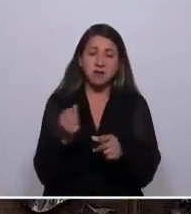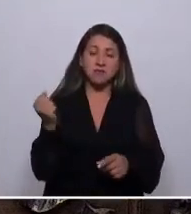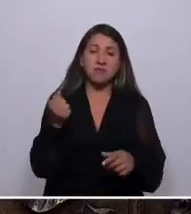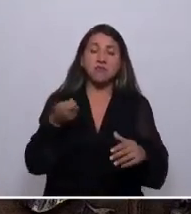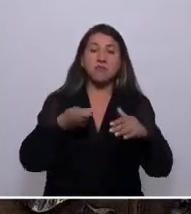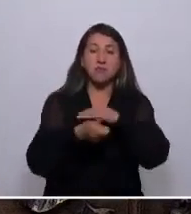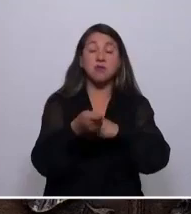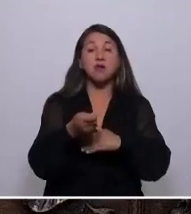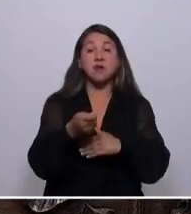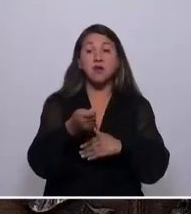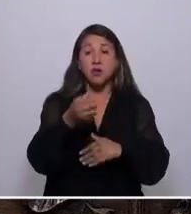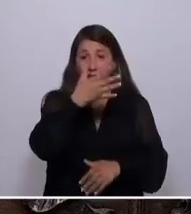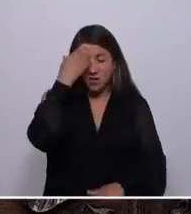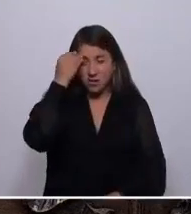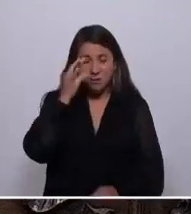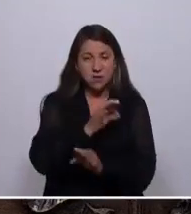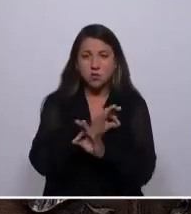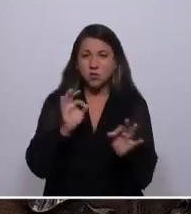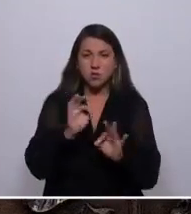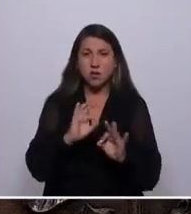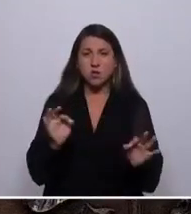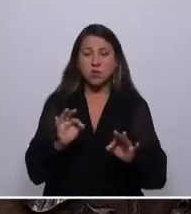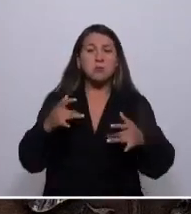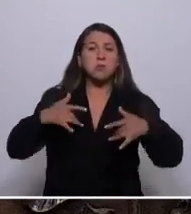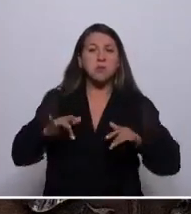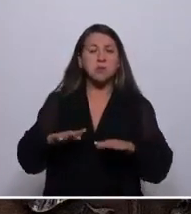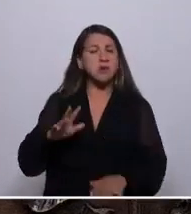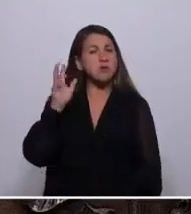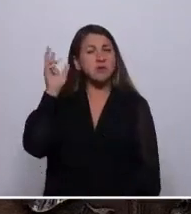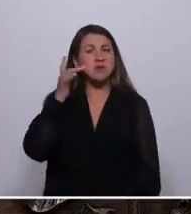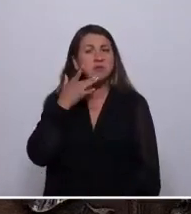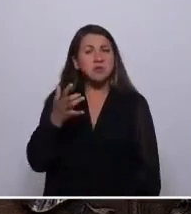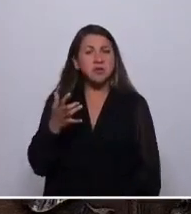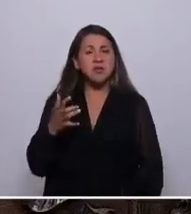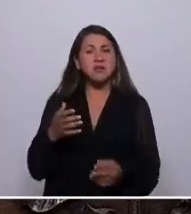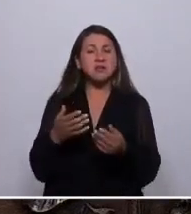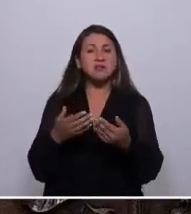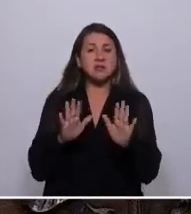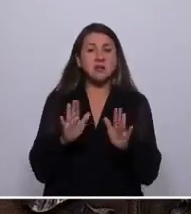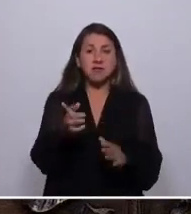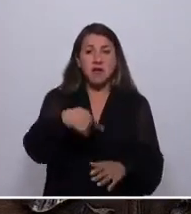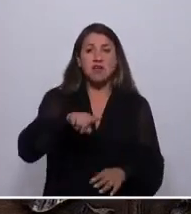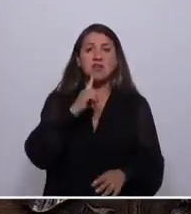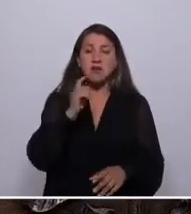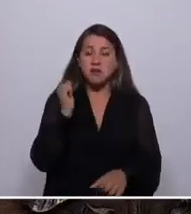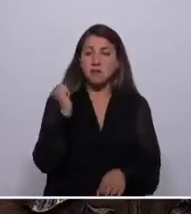olvidada y de esta vertiente de injusticia e impunidad emergen nuestros deseos de transformación absoluta.